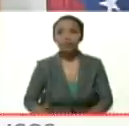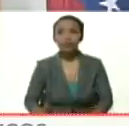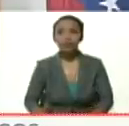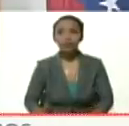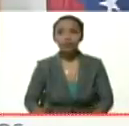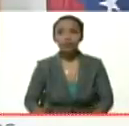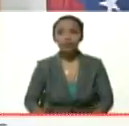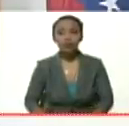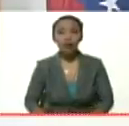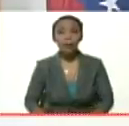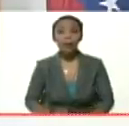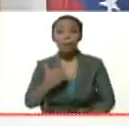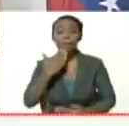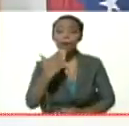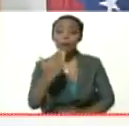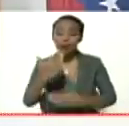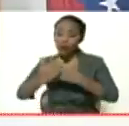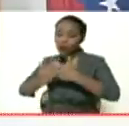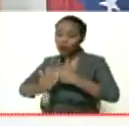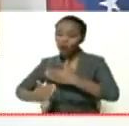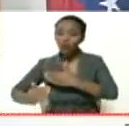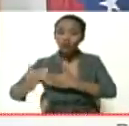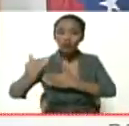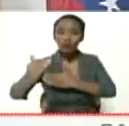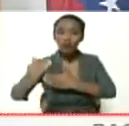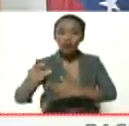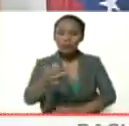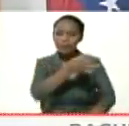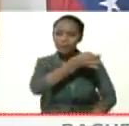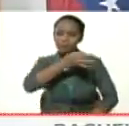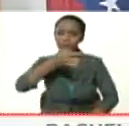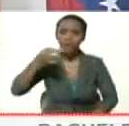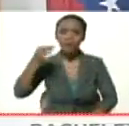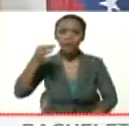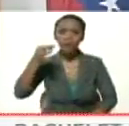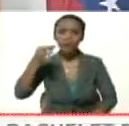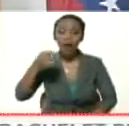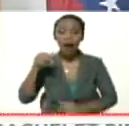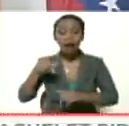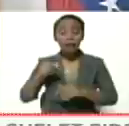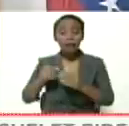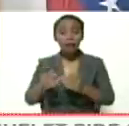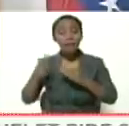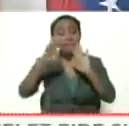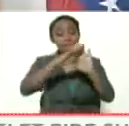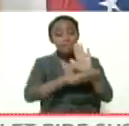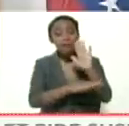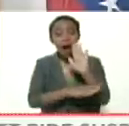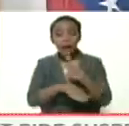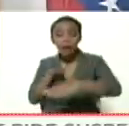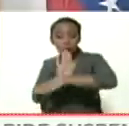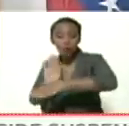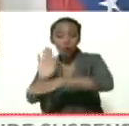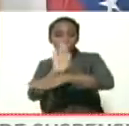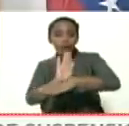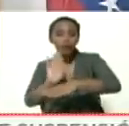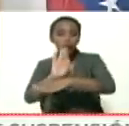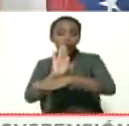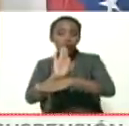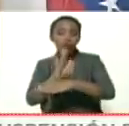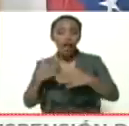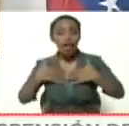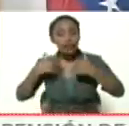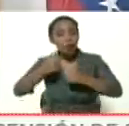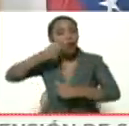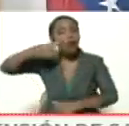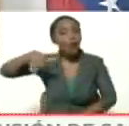y para que nos permitan avanzar exitosamente en este plan de protección de la salud de